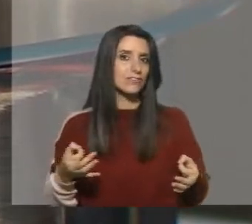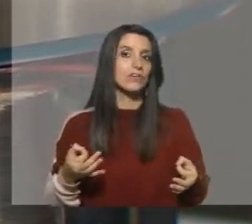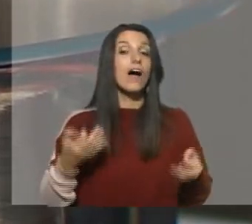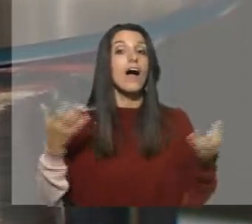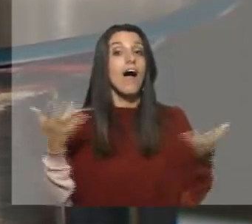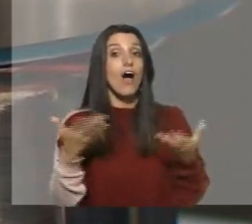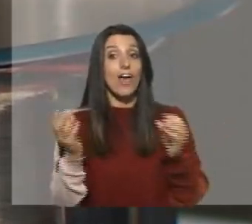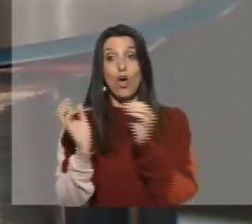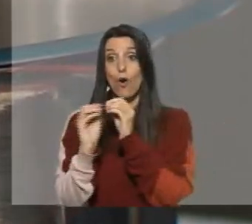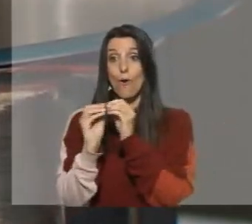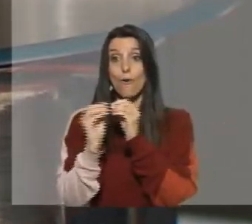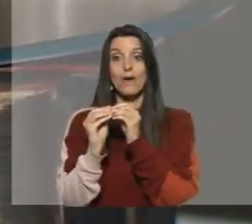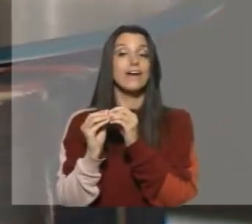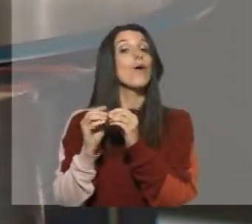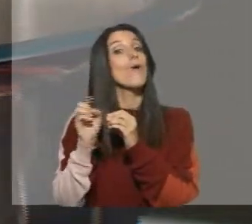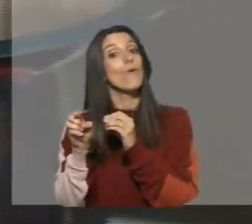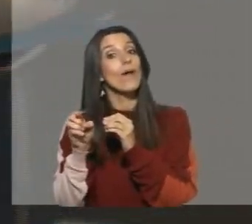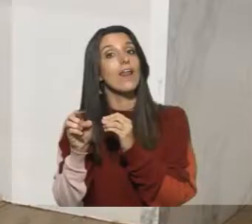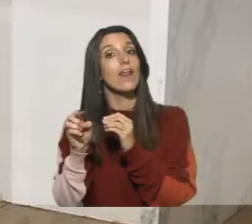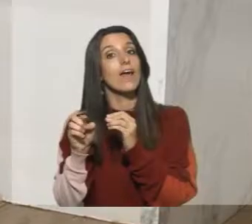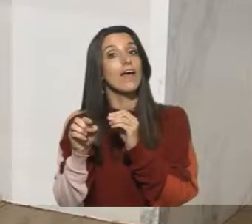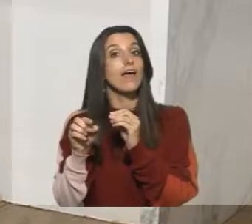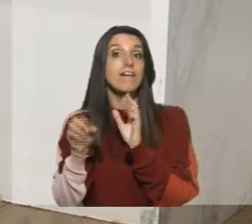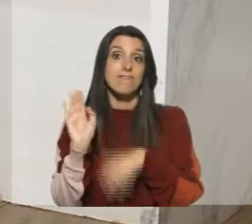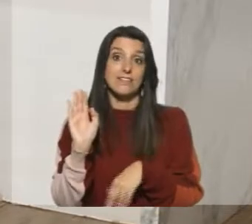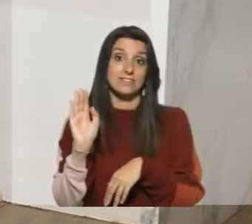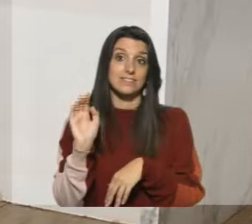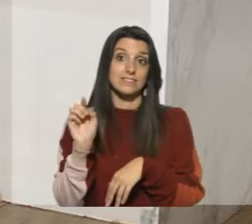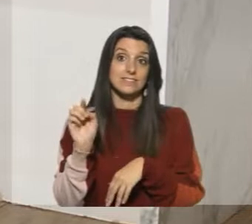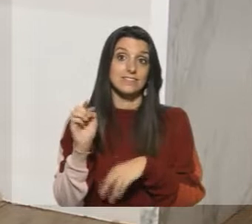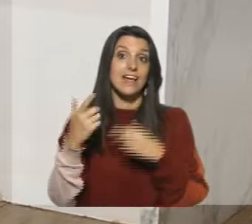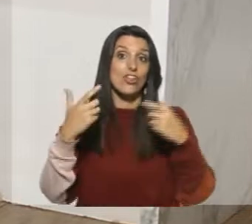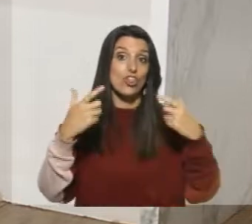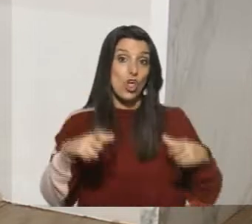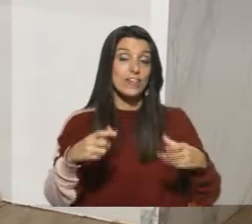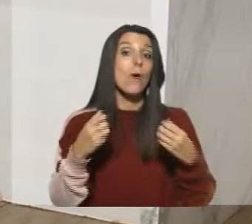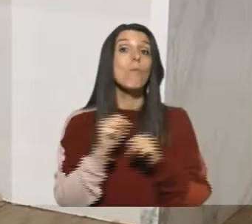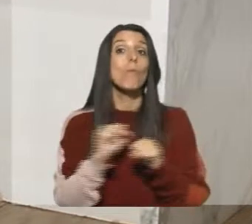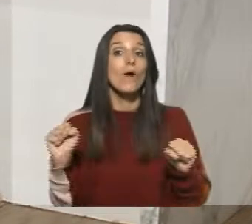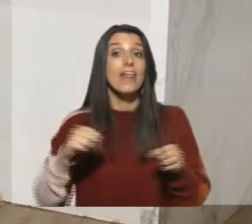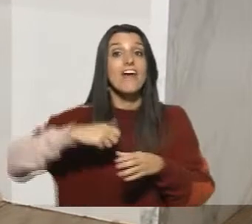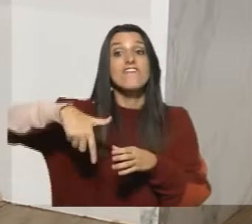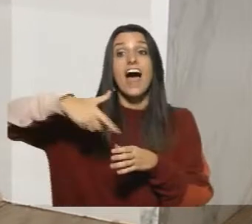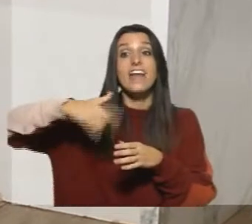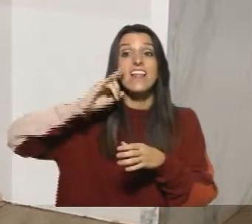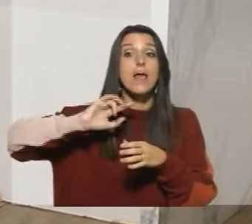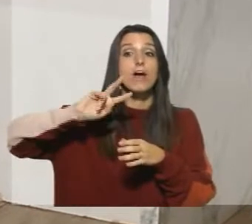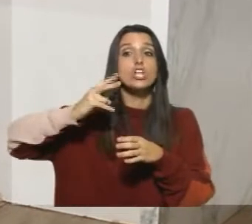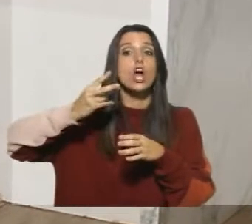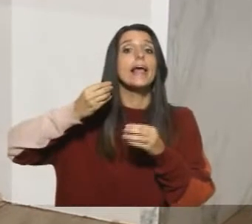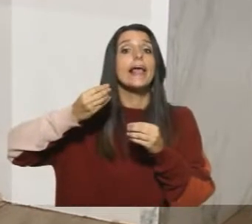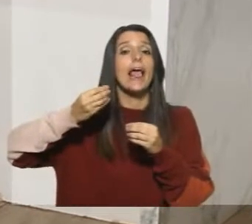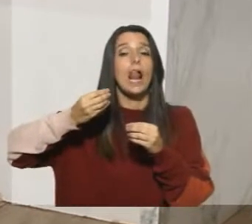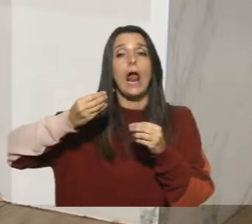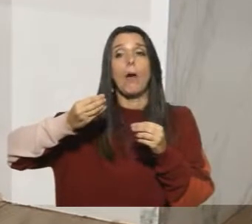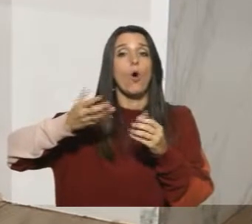acá la compañera tiene la parte que es como la más fallable de la torta. Ah. ¿No? ¿Qué te puede pasar que estés batiendo la crema y que se te pase? Ay, Paula,